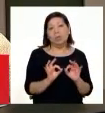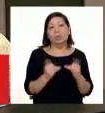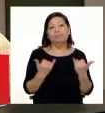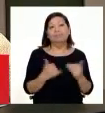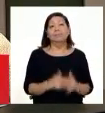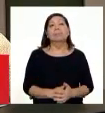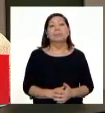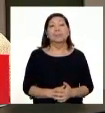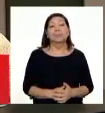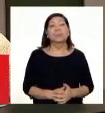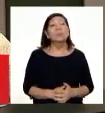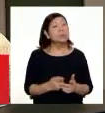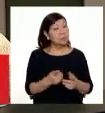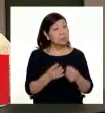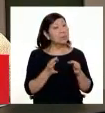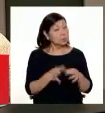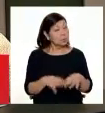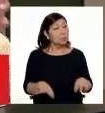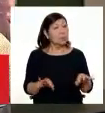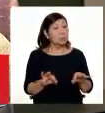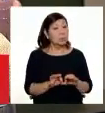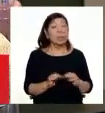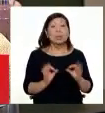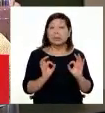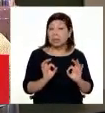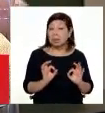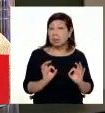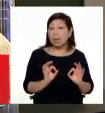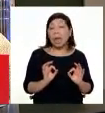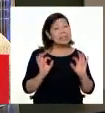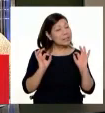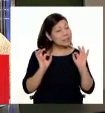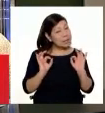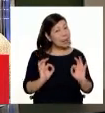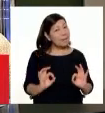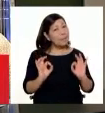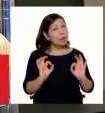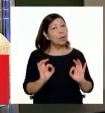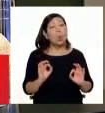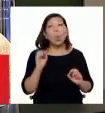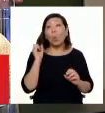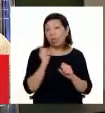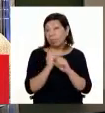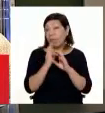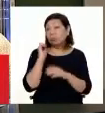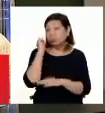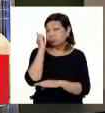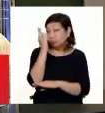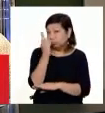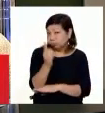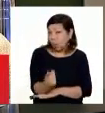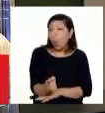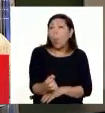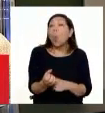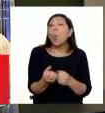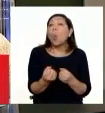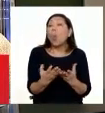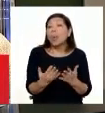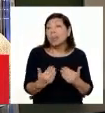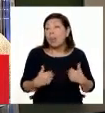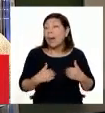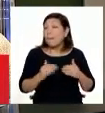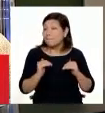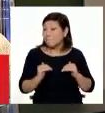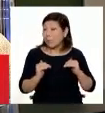tenemos aquí es sumamente importante que la podamos consumir de forma periódica durante el día y ¿cuánta cantidad? En un